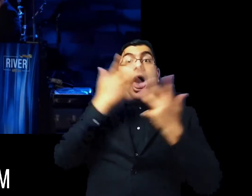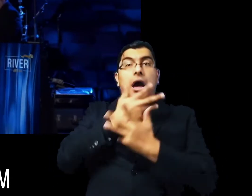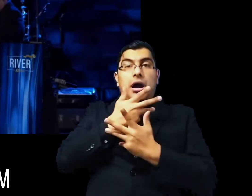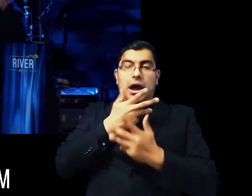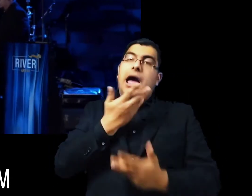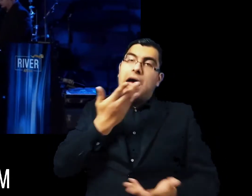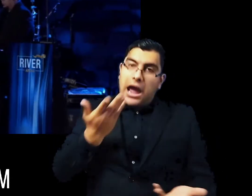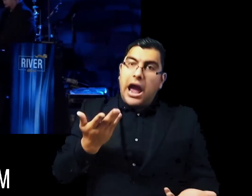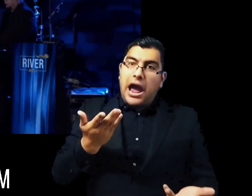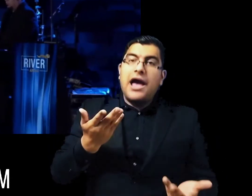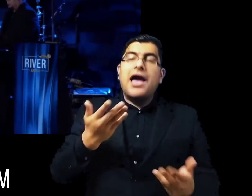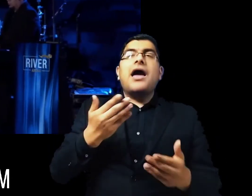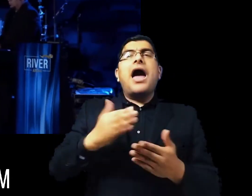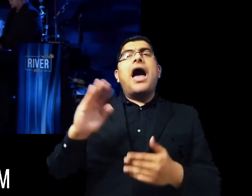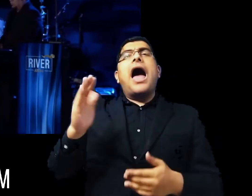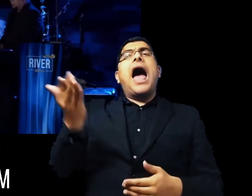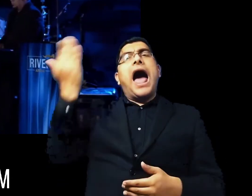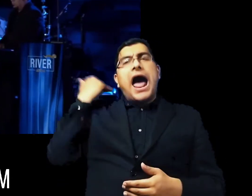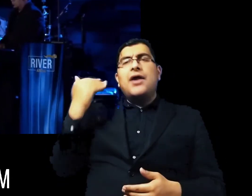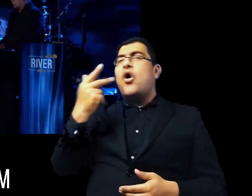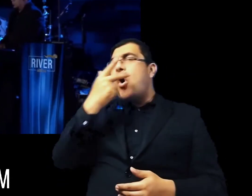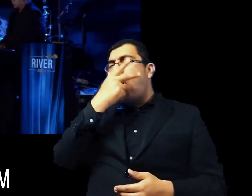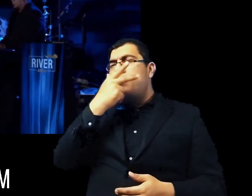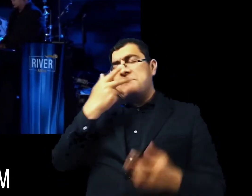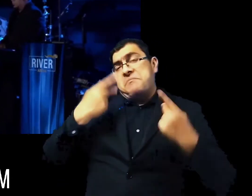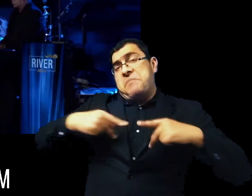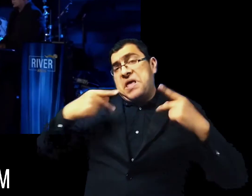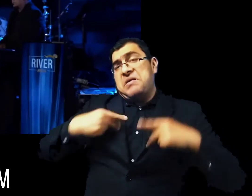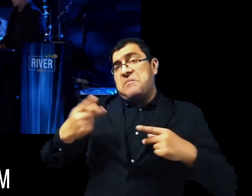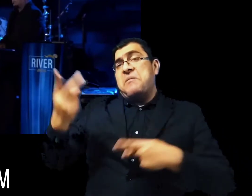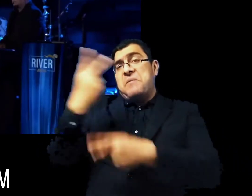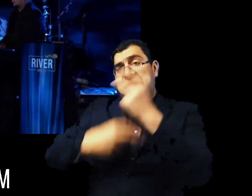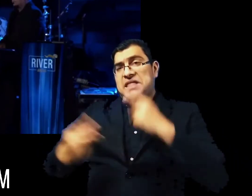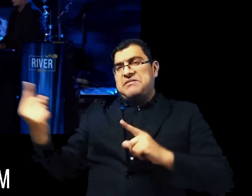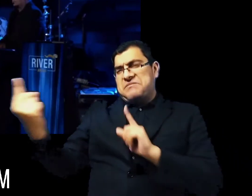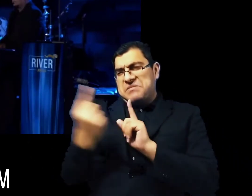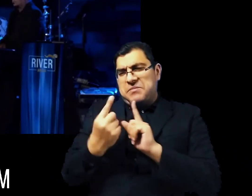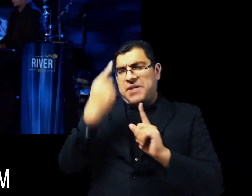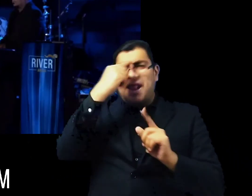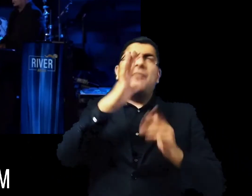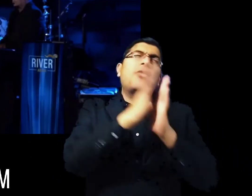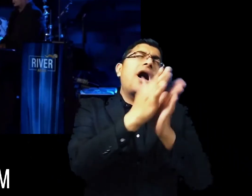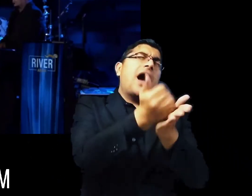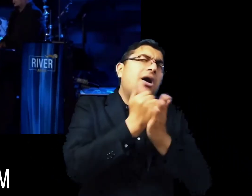Me acuerdo que una vez vino a pedirme consejería a alguien que había metido la pata